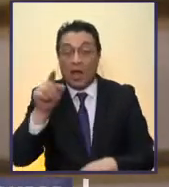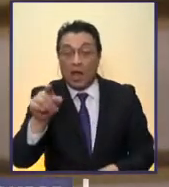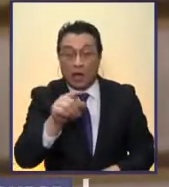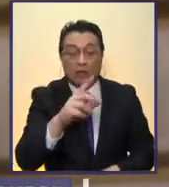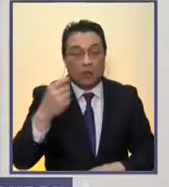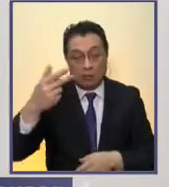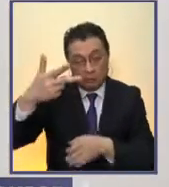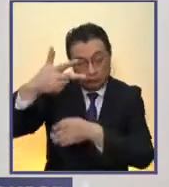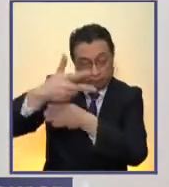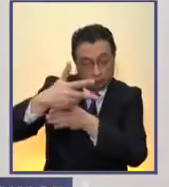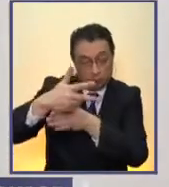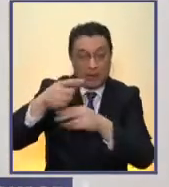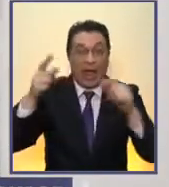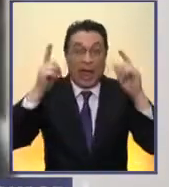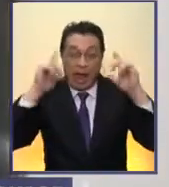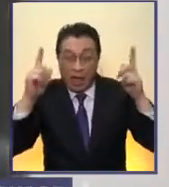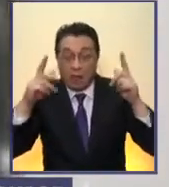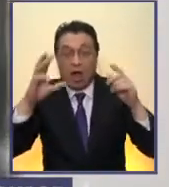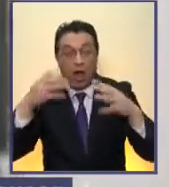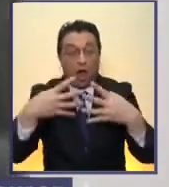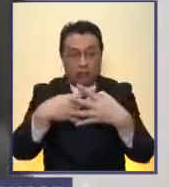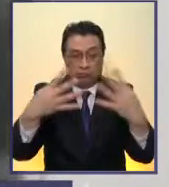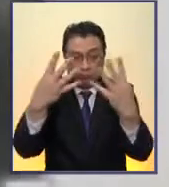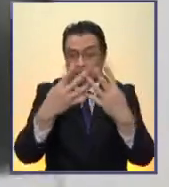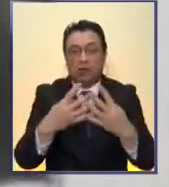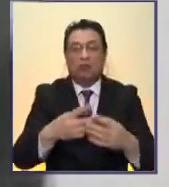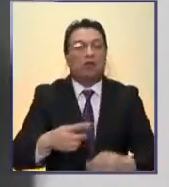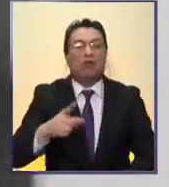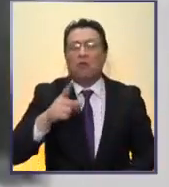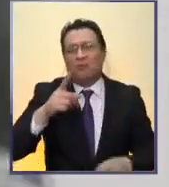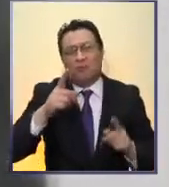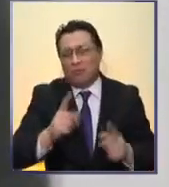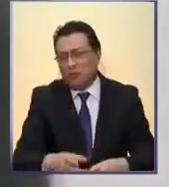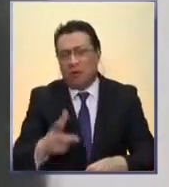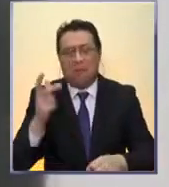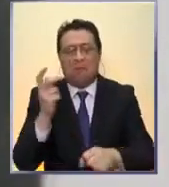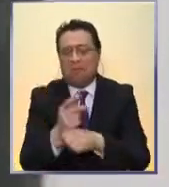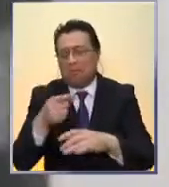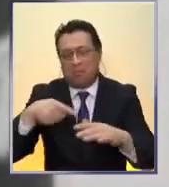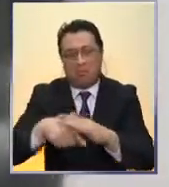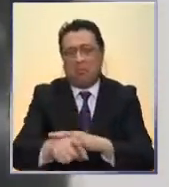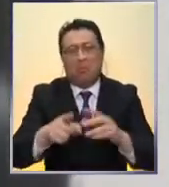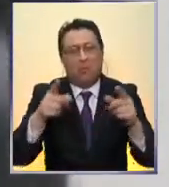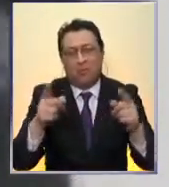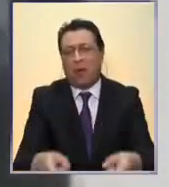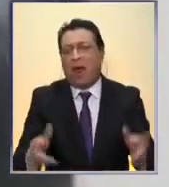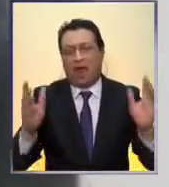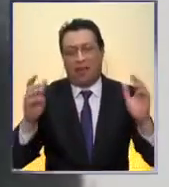cámaras, alarmas o mayores obstáculos, porque sea como sea, se las ingenian.